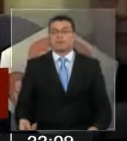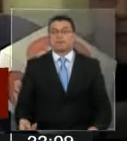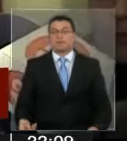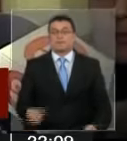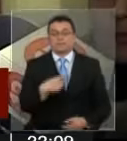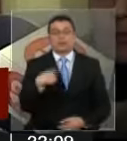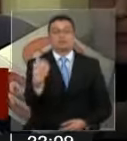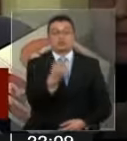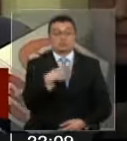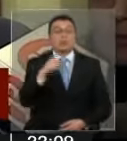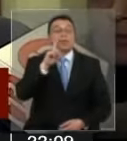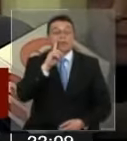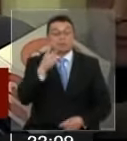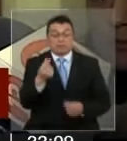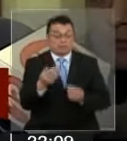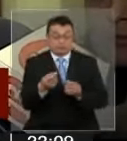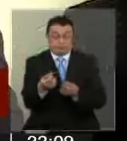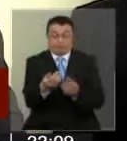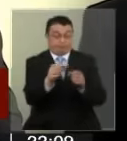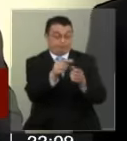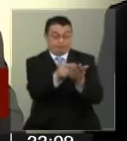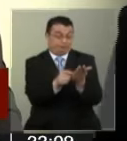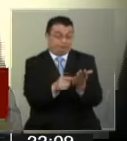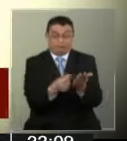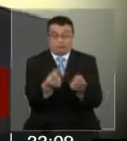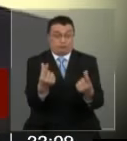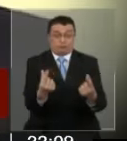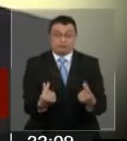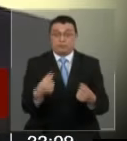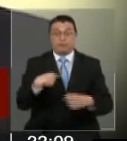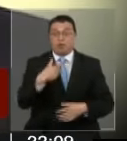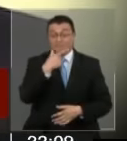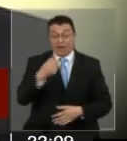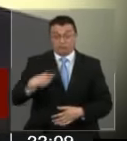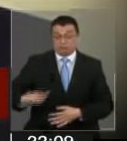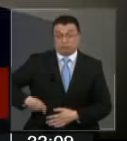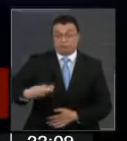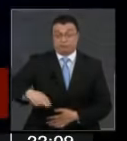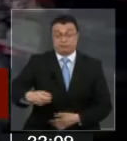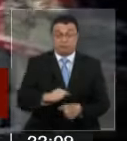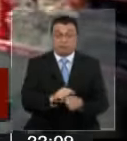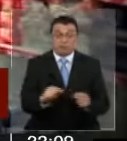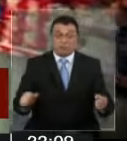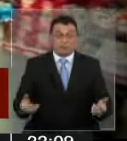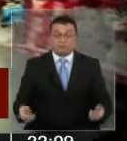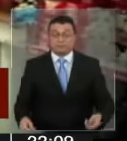Nosotros tenemos una restricción presupuestaria. No somos un gobierno de billetera fácil.